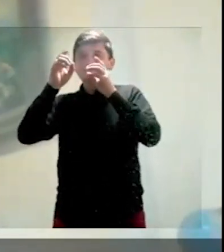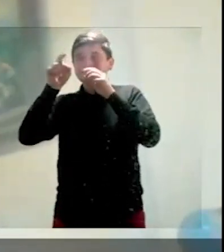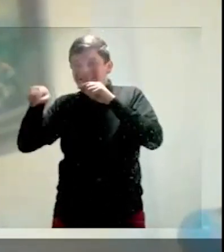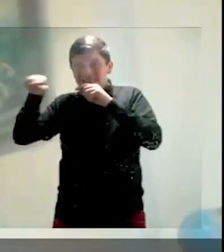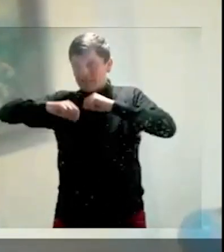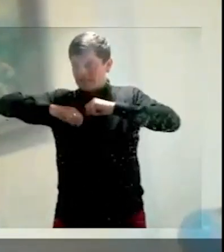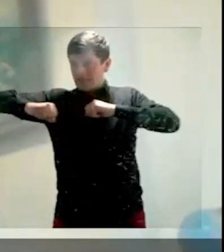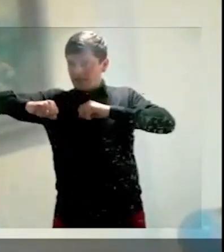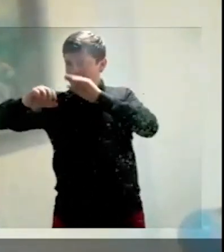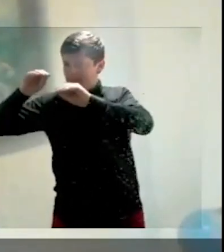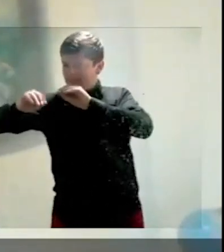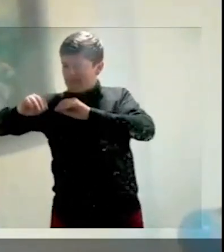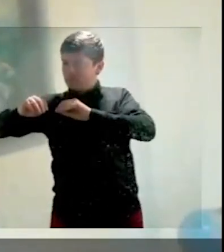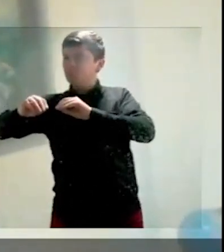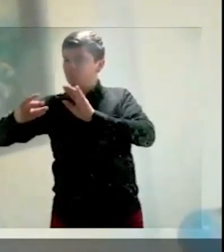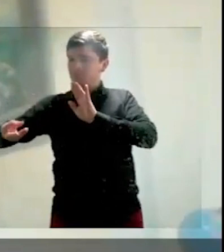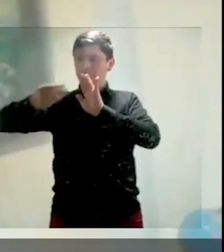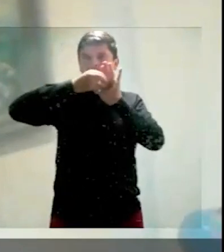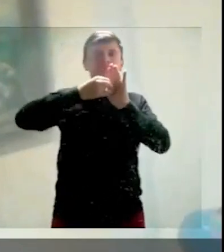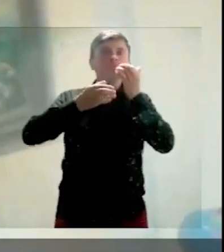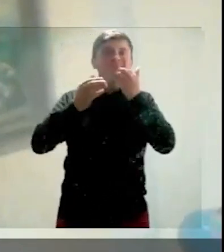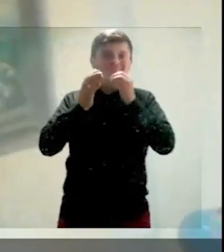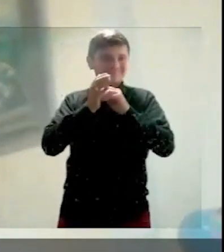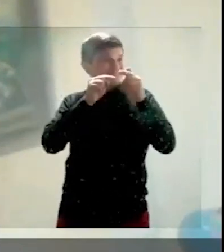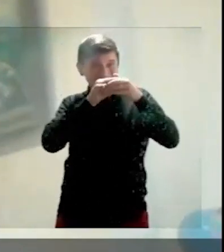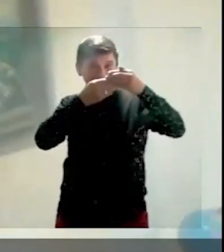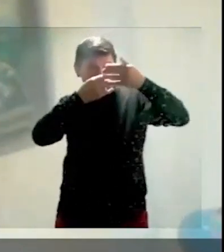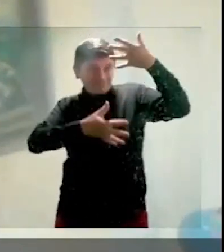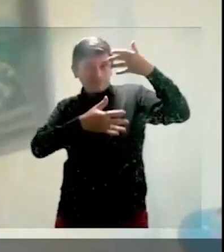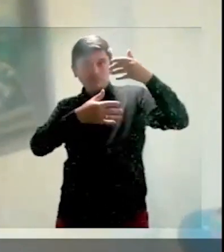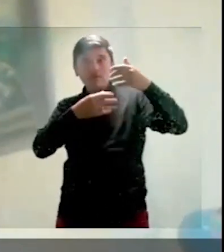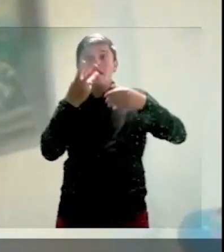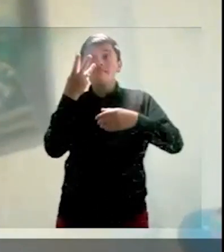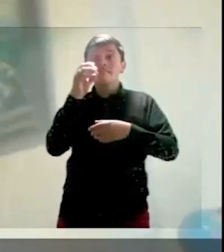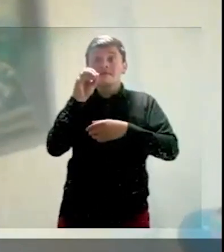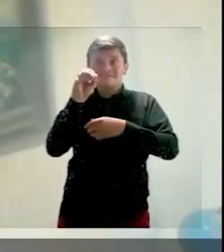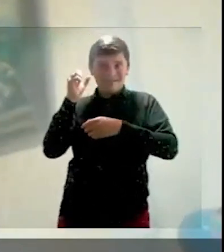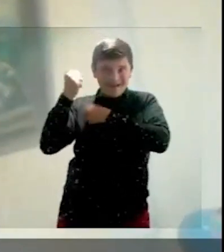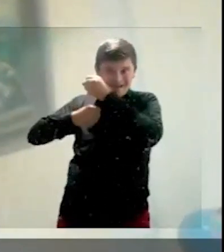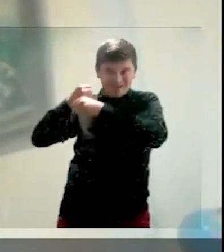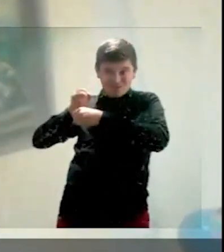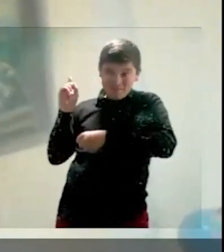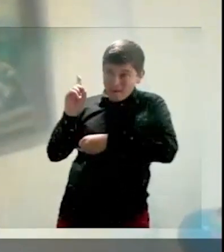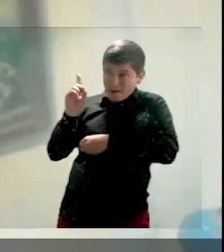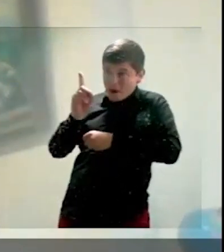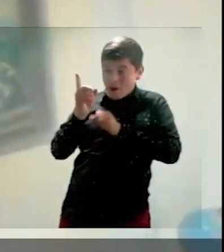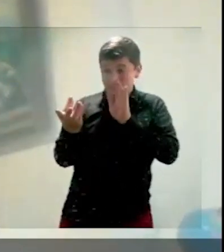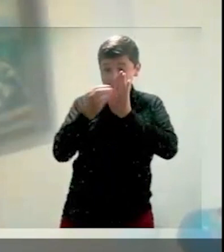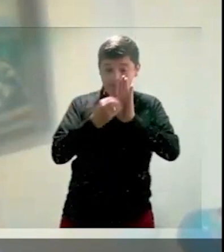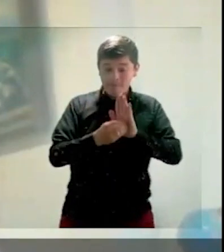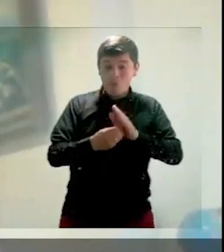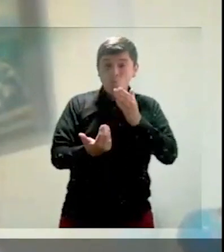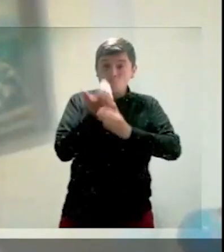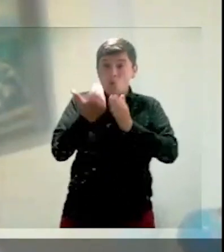30 años no hay más de 10 derechos nuevos. De manera que esto es todo